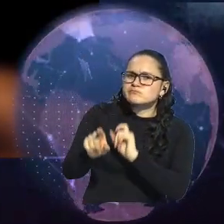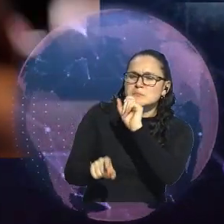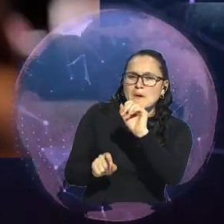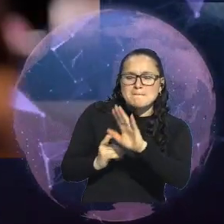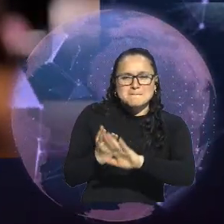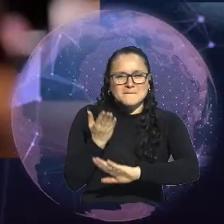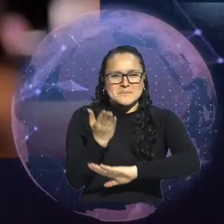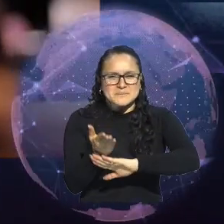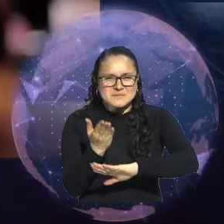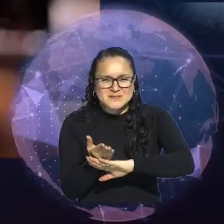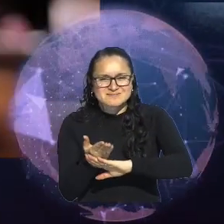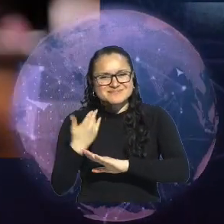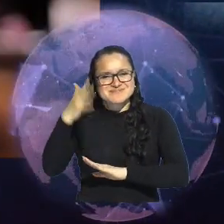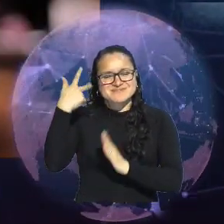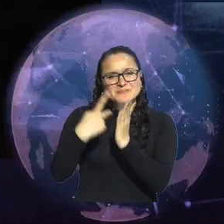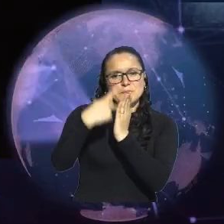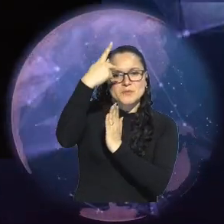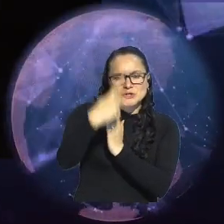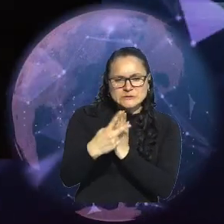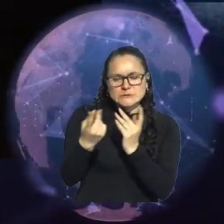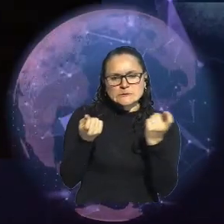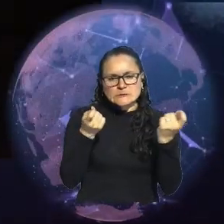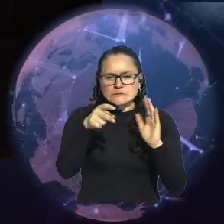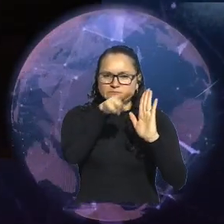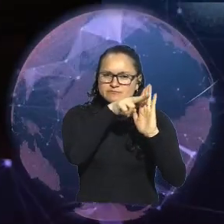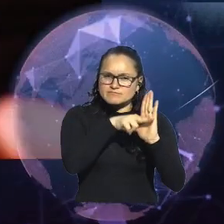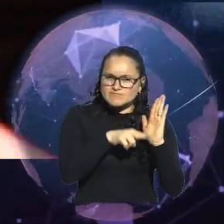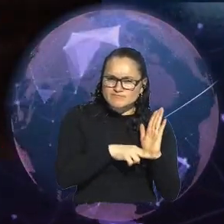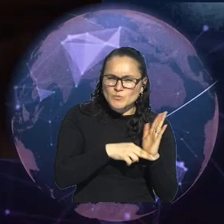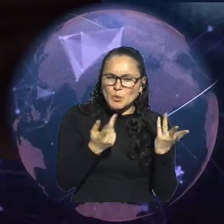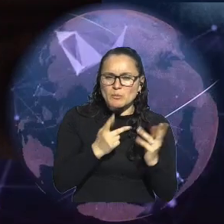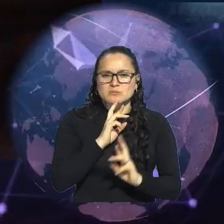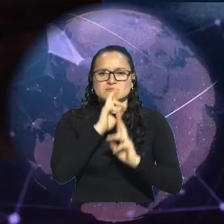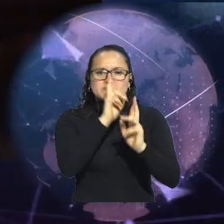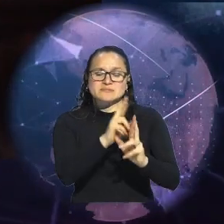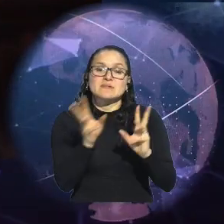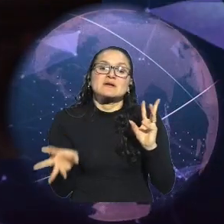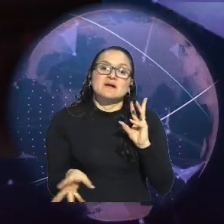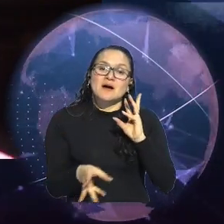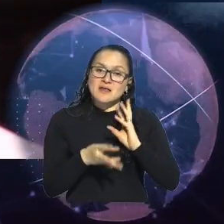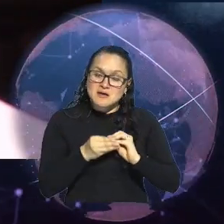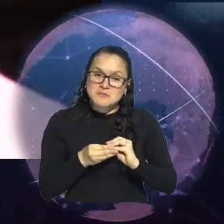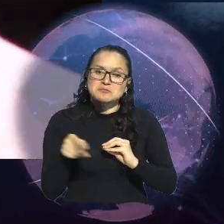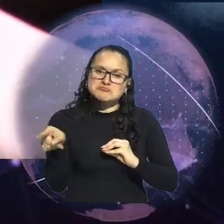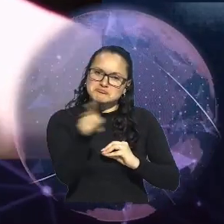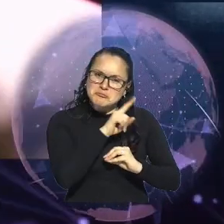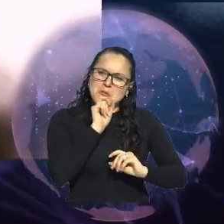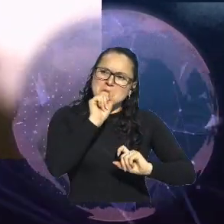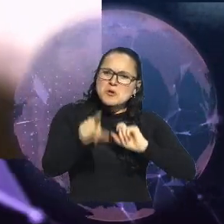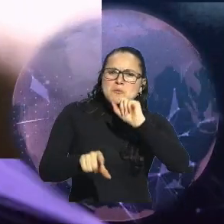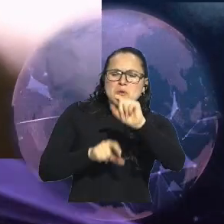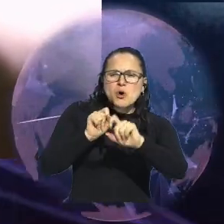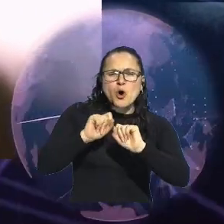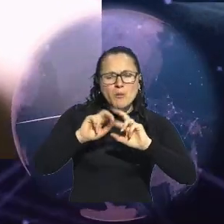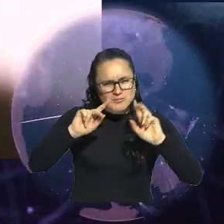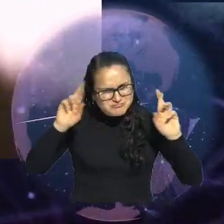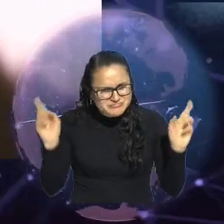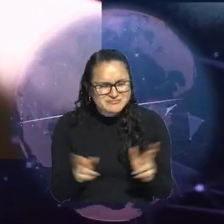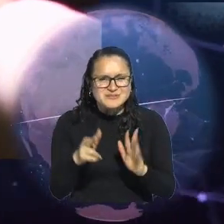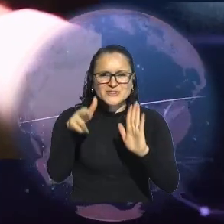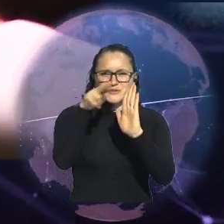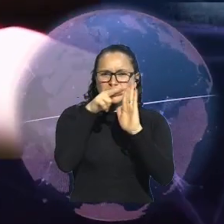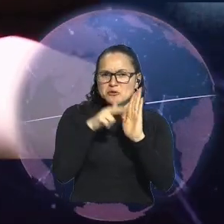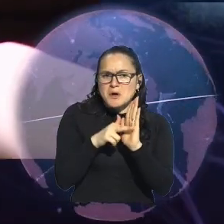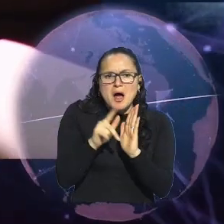el marco del proyecto regulatorio finalmente se dio apertura a la consulta pública de simplificación de normas en desuso en